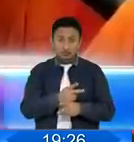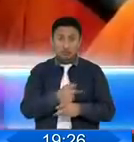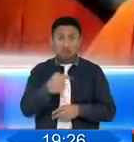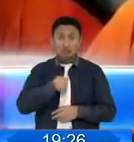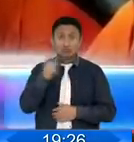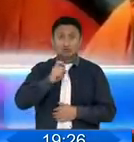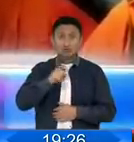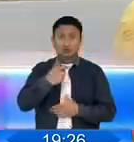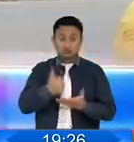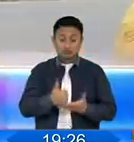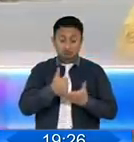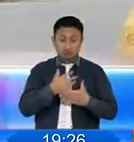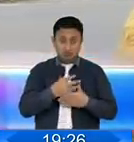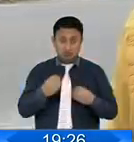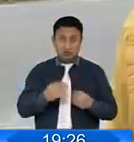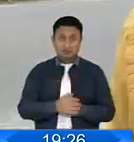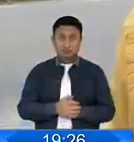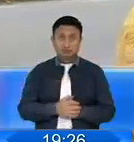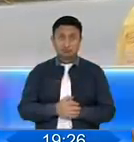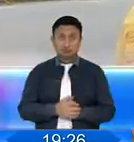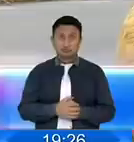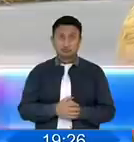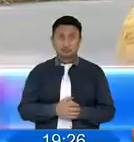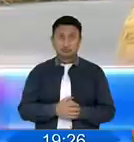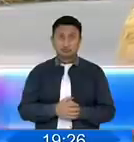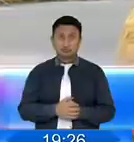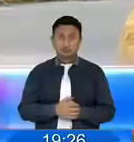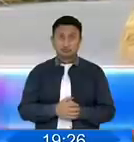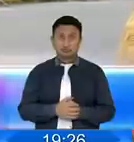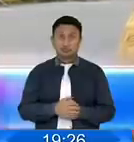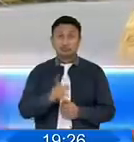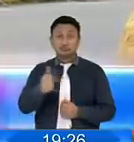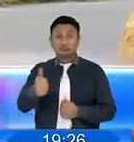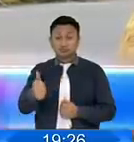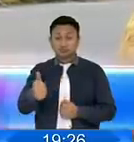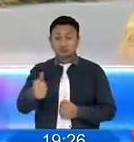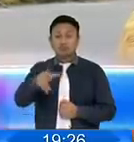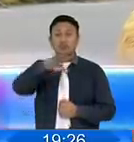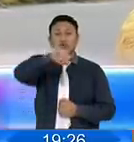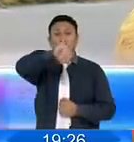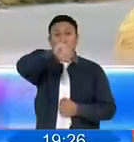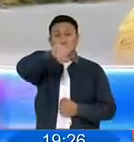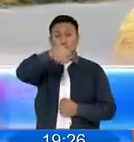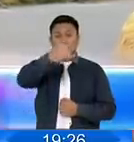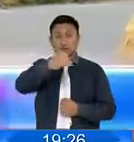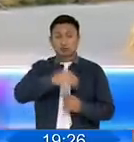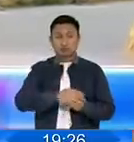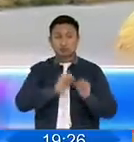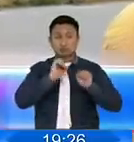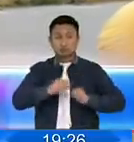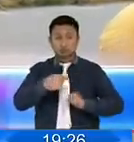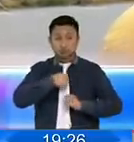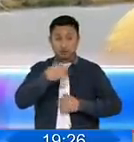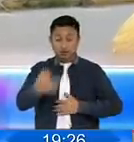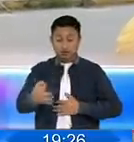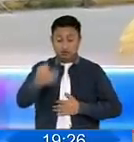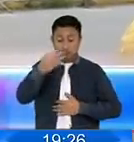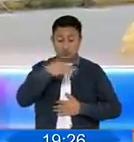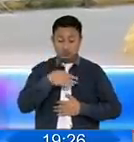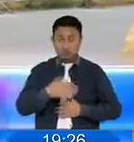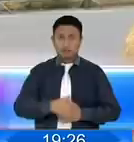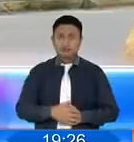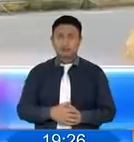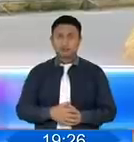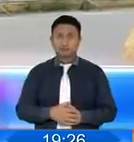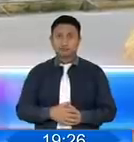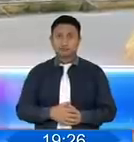salud. Tuve información por él que el día jueves estaba infectado esta enfermedad del COVID, pero hasta el